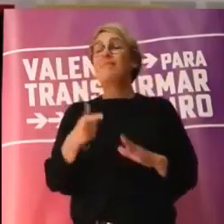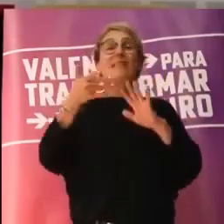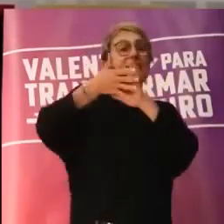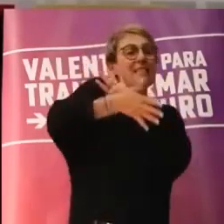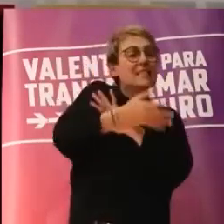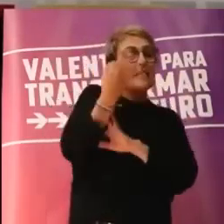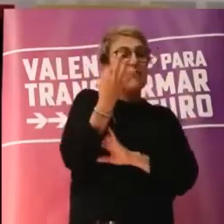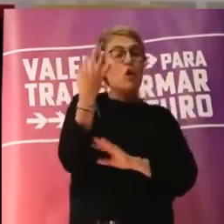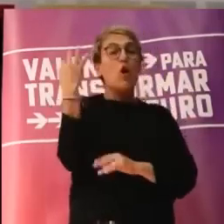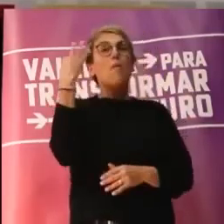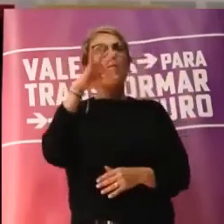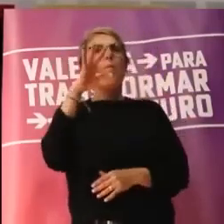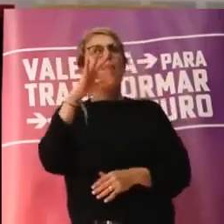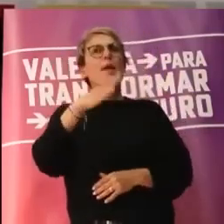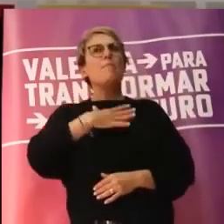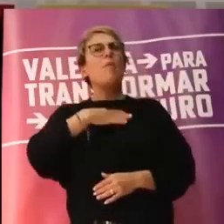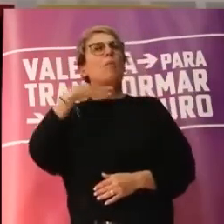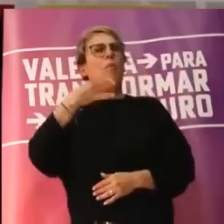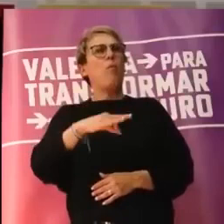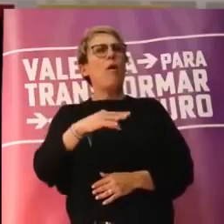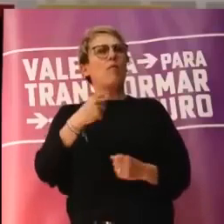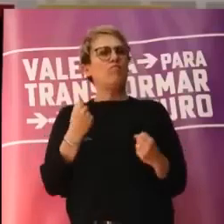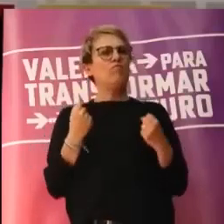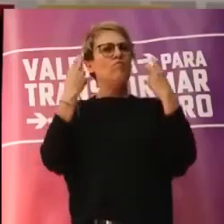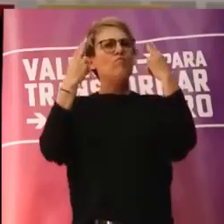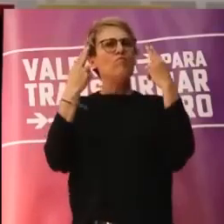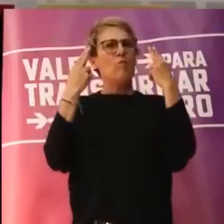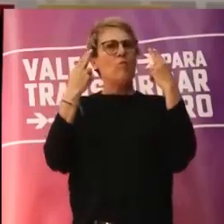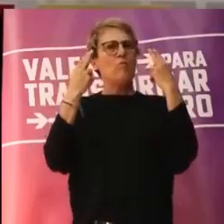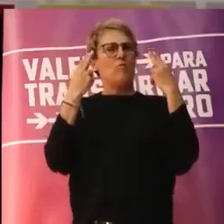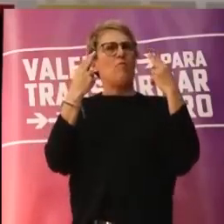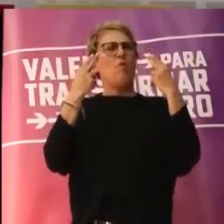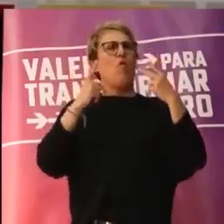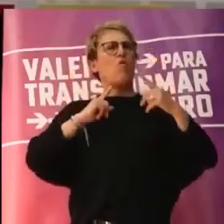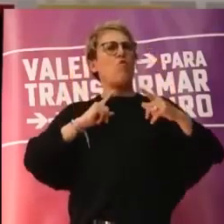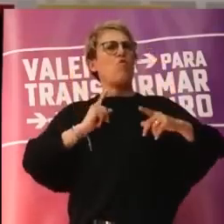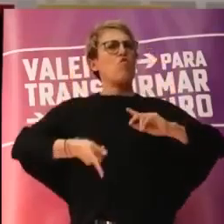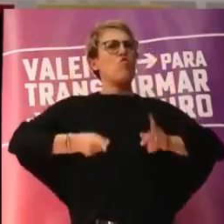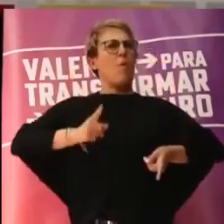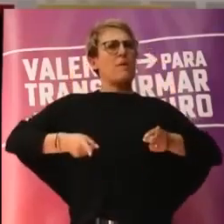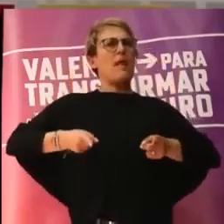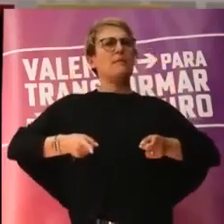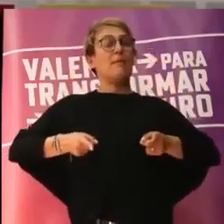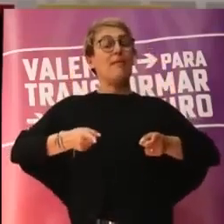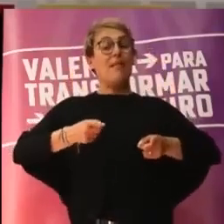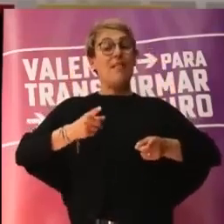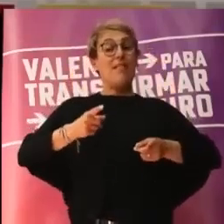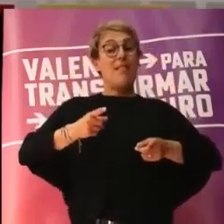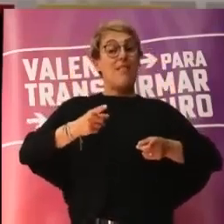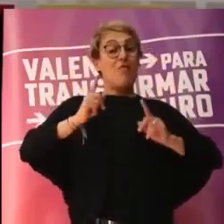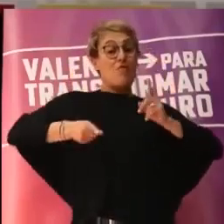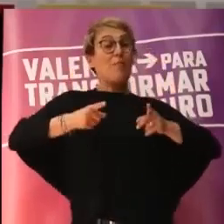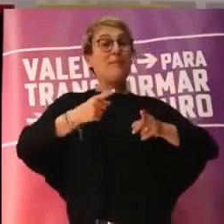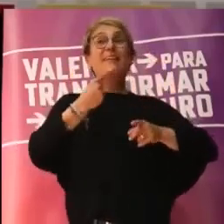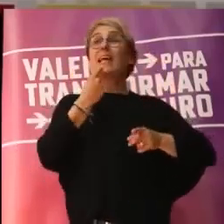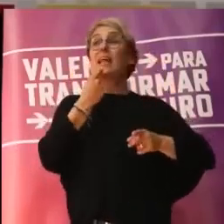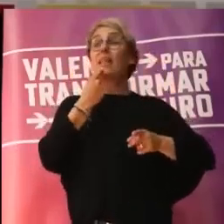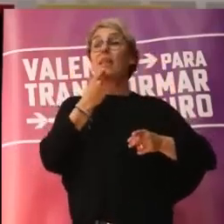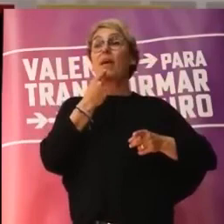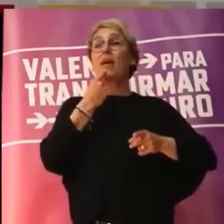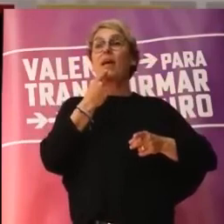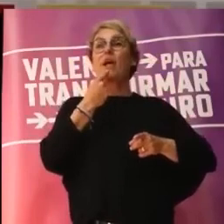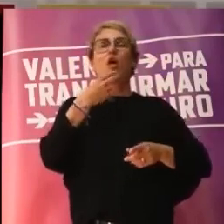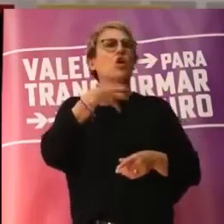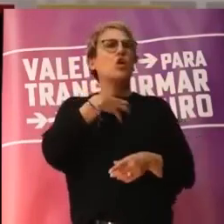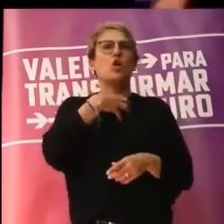Significa que Podemos es capaz de desafiar la ideología dominante. La ideología dominante dice: no se puede